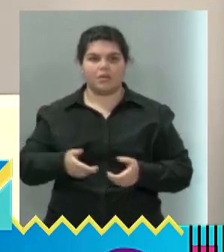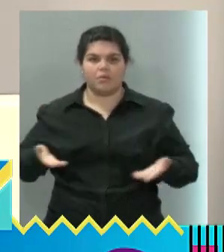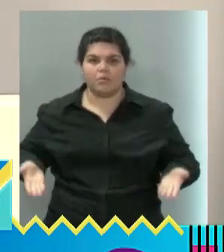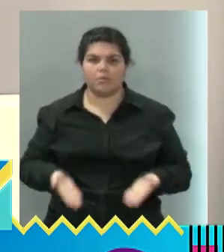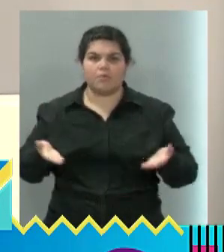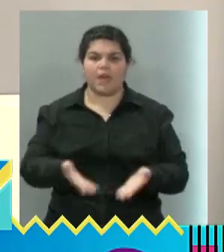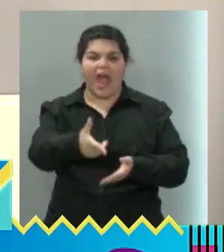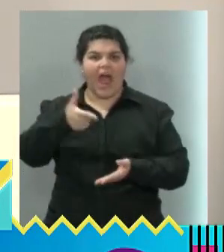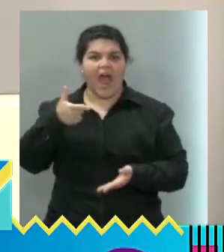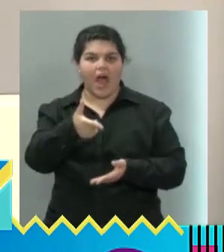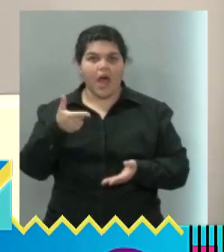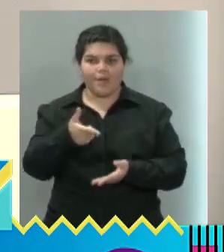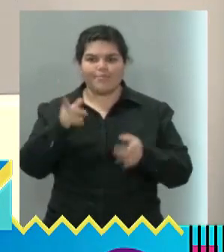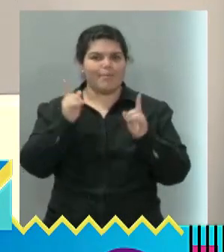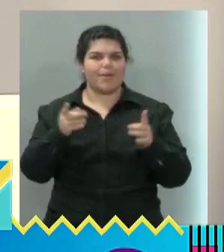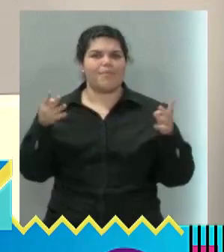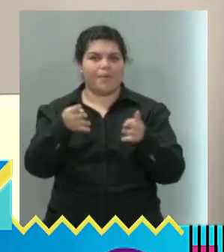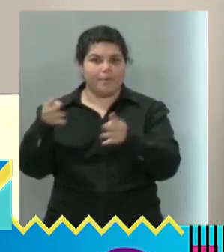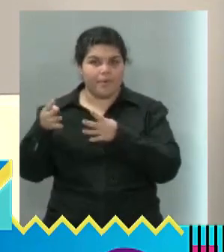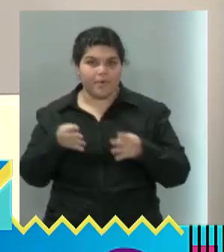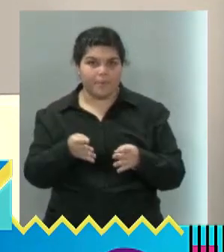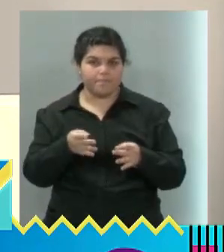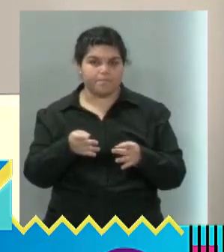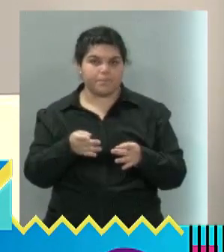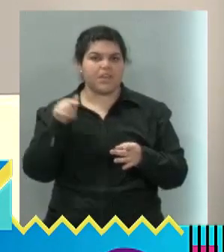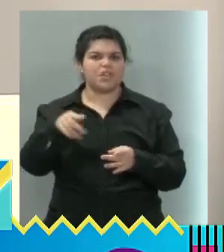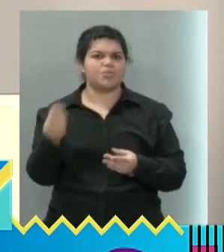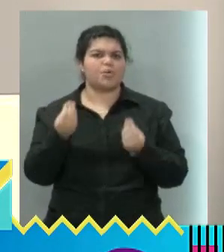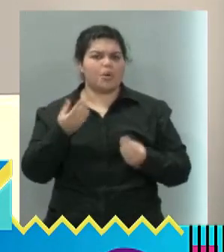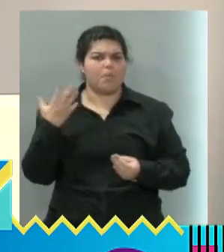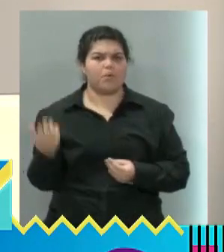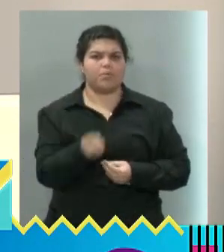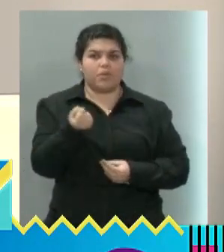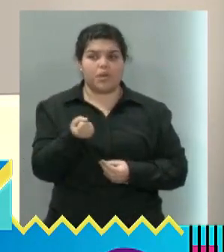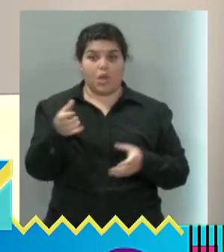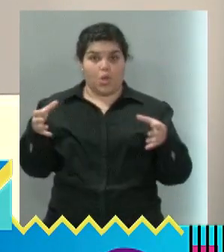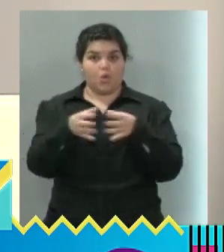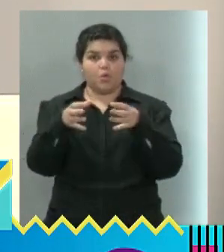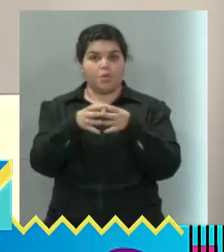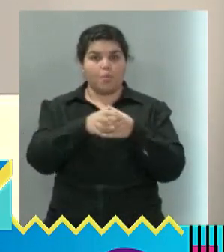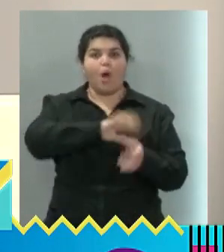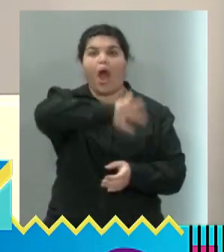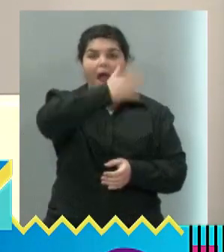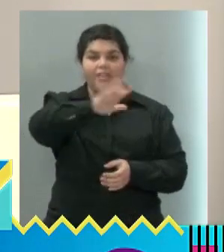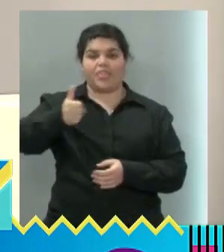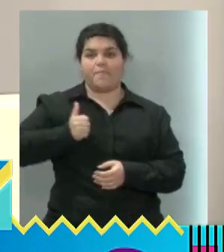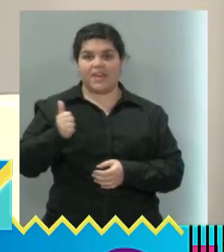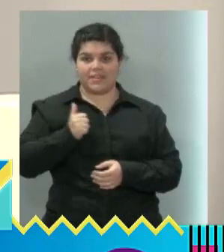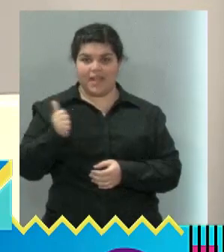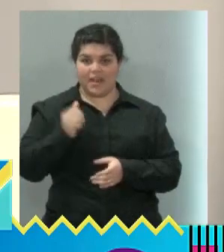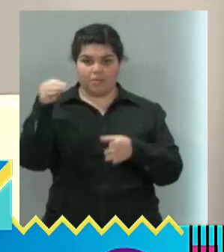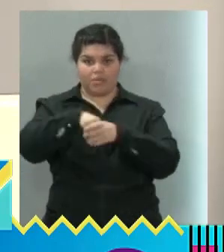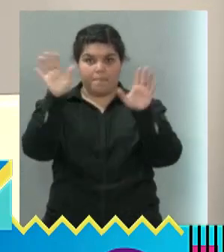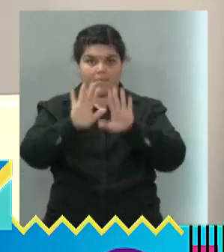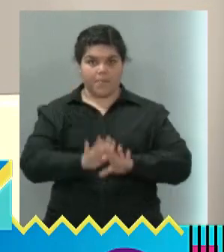de las armas, que se logra a partir de la formación del Ejército de los Andes, la recuperación de